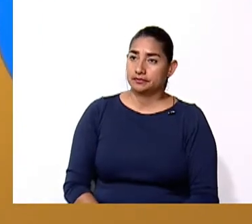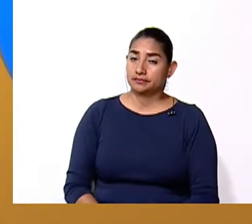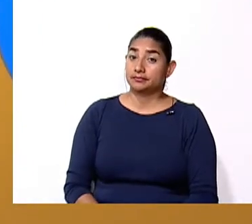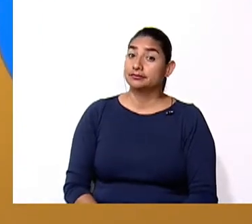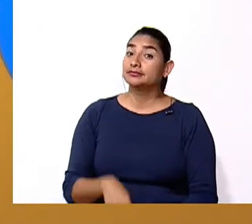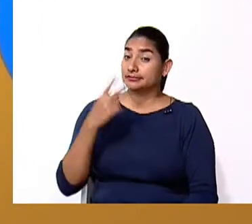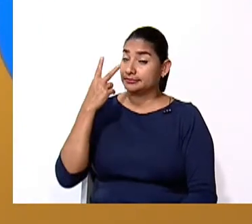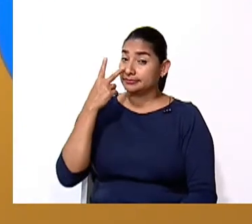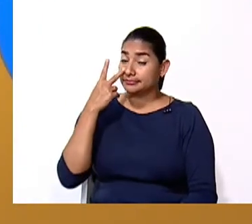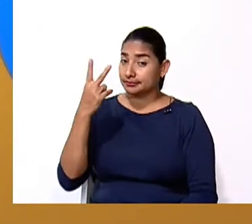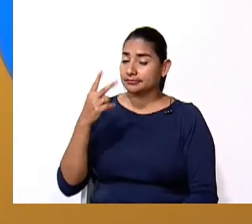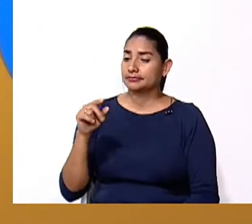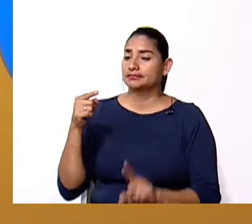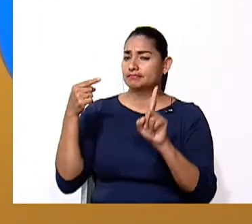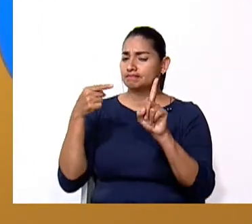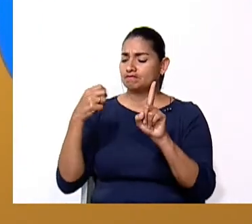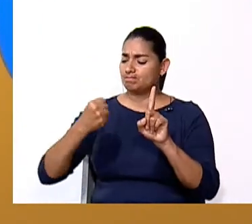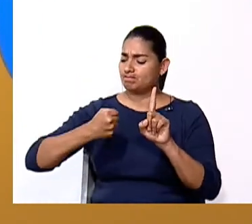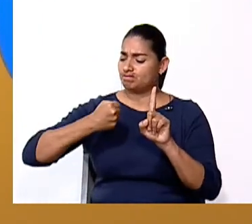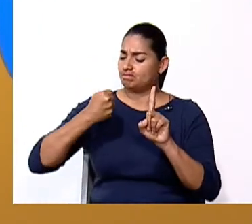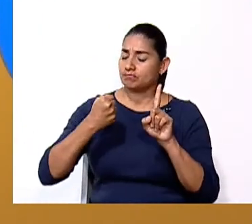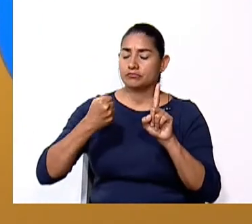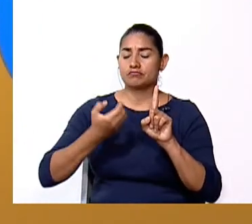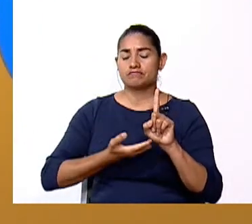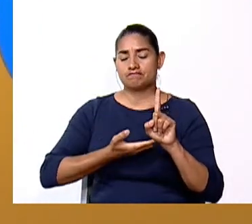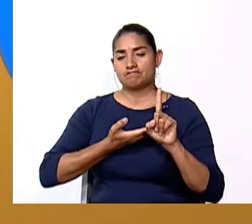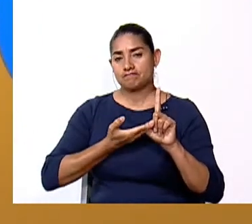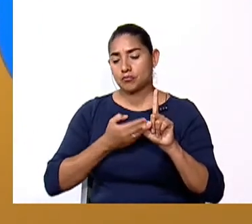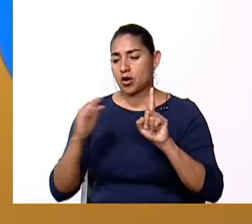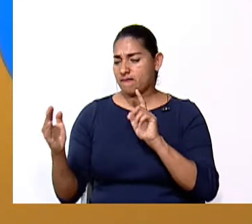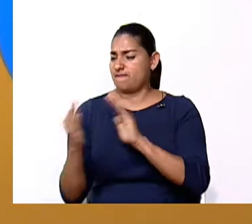cápsula que han preparado especialmente para ustedes.